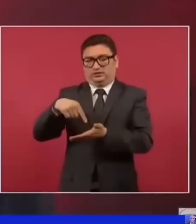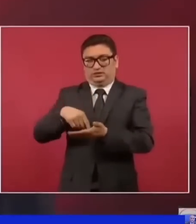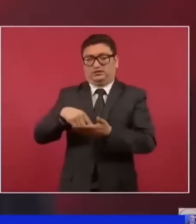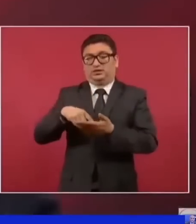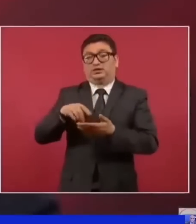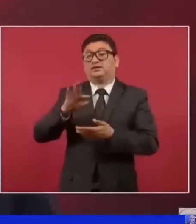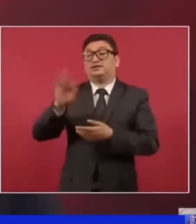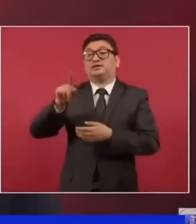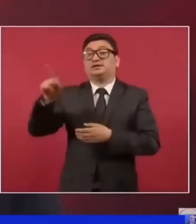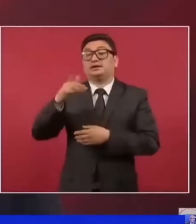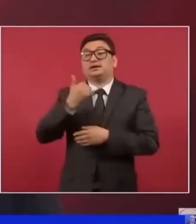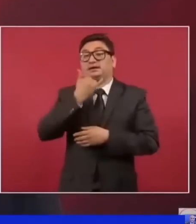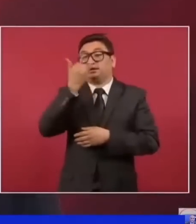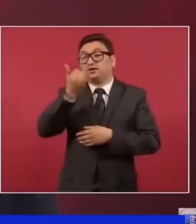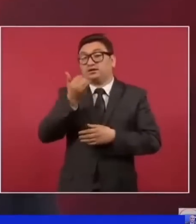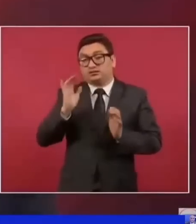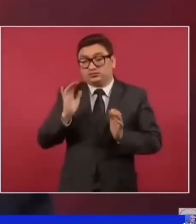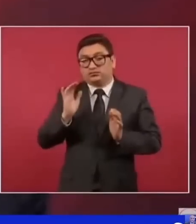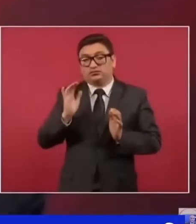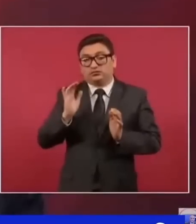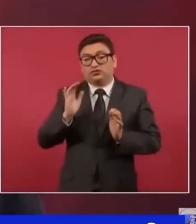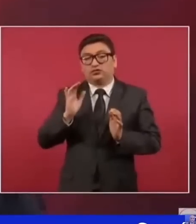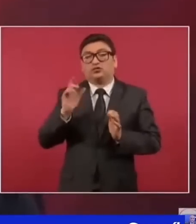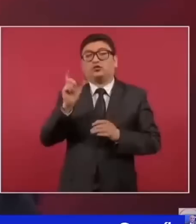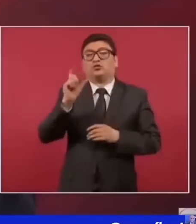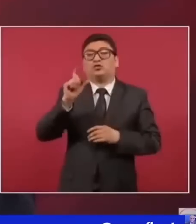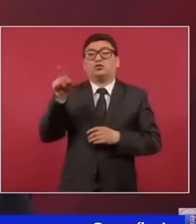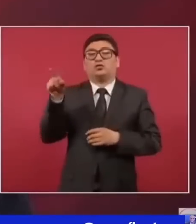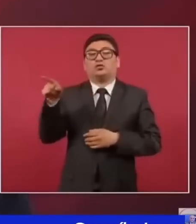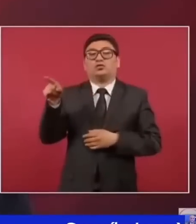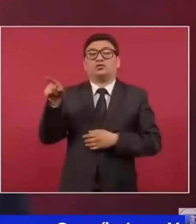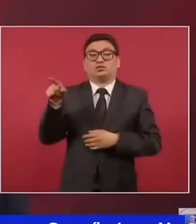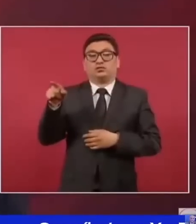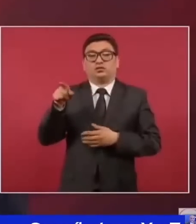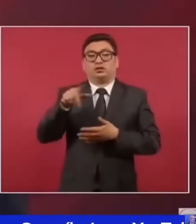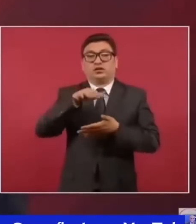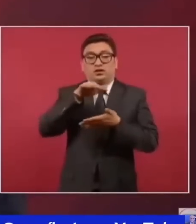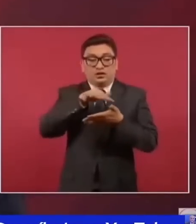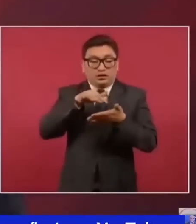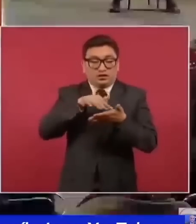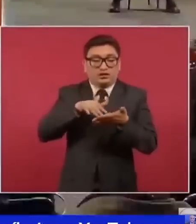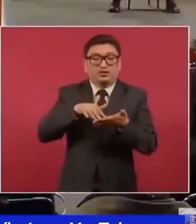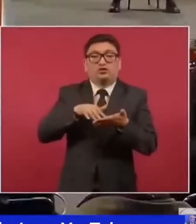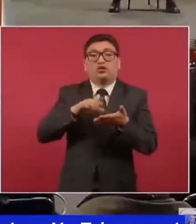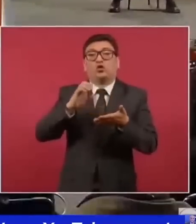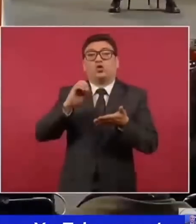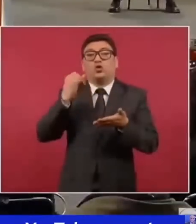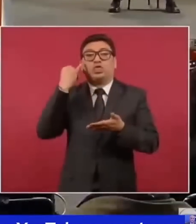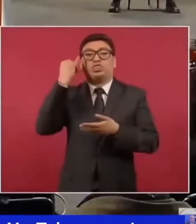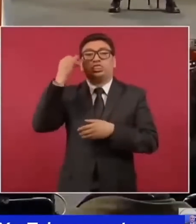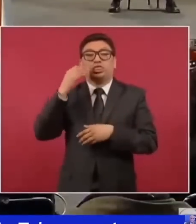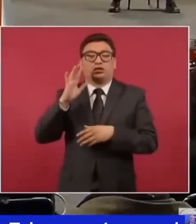Y él se equivocó cuando leyó o